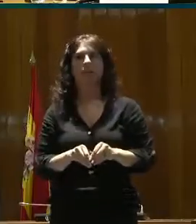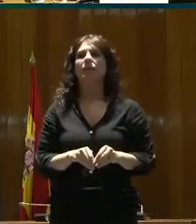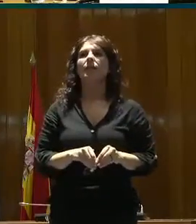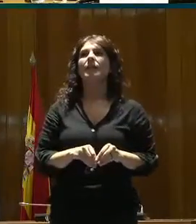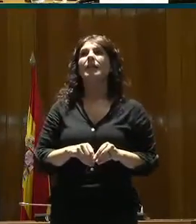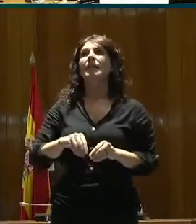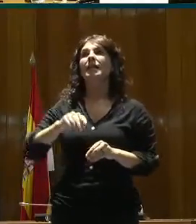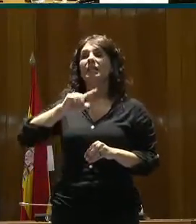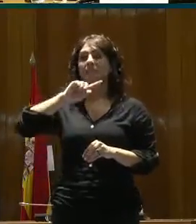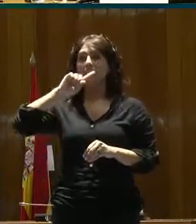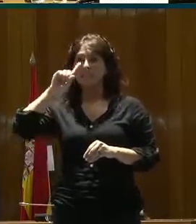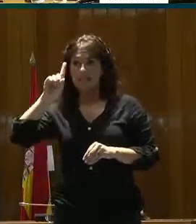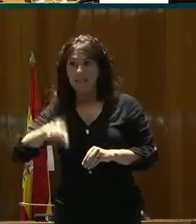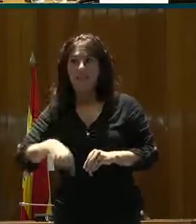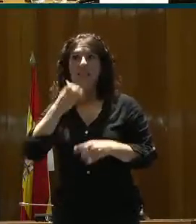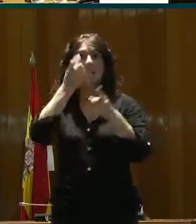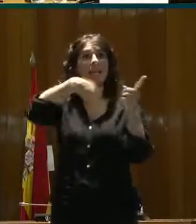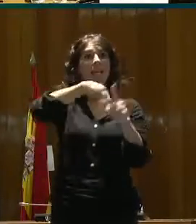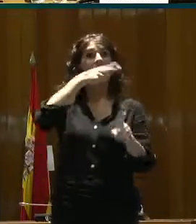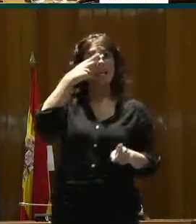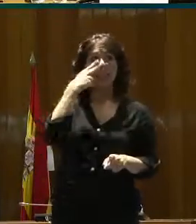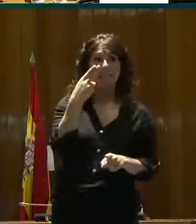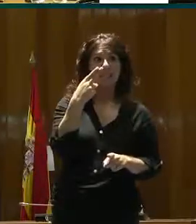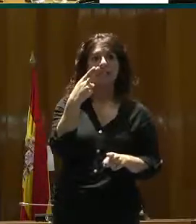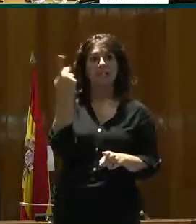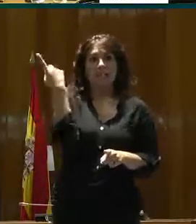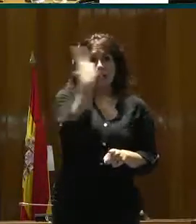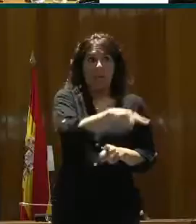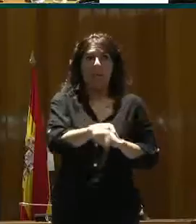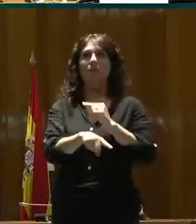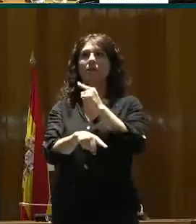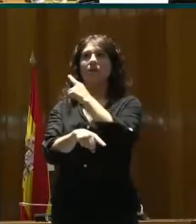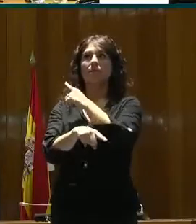si están interesados en este trabajo, es que disponemos de